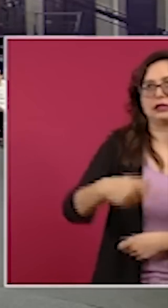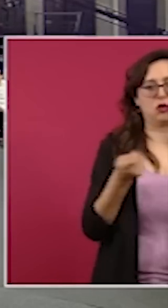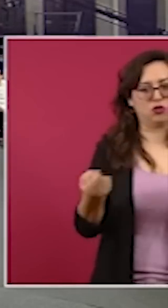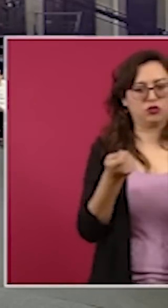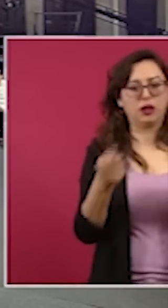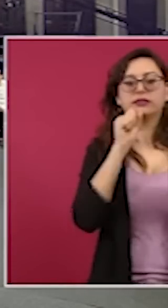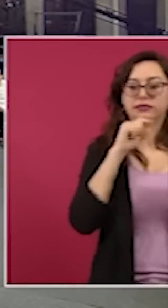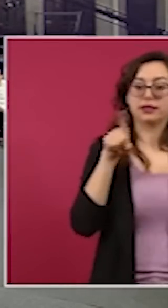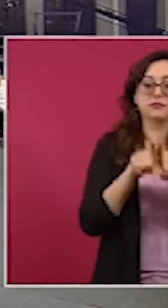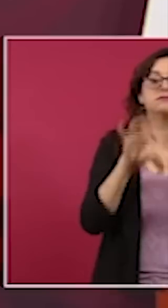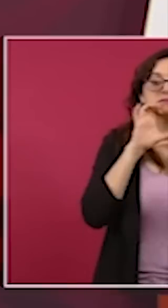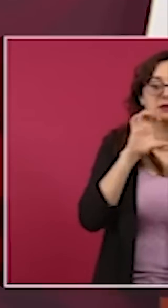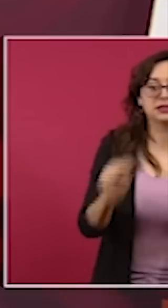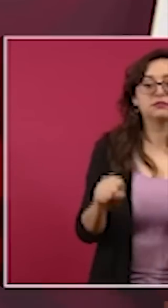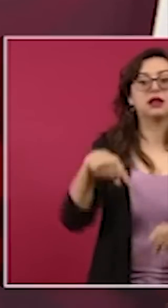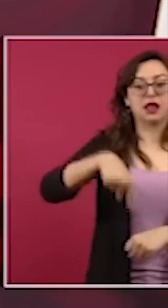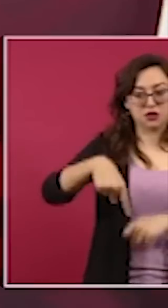también Maximiliano,